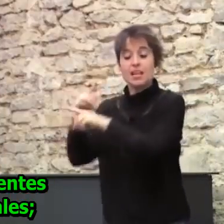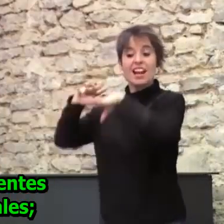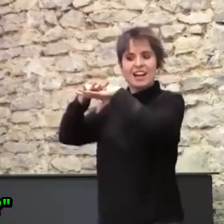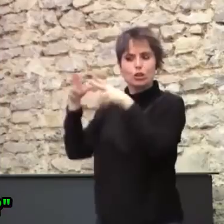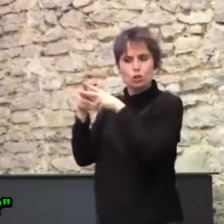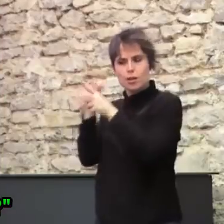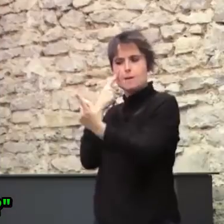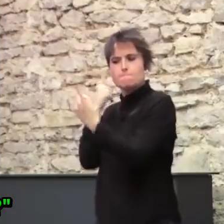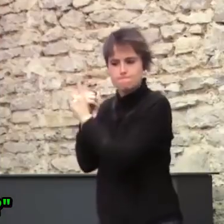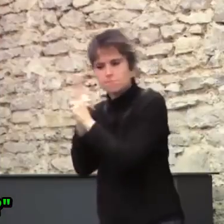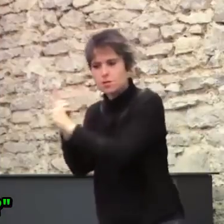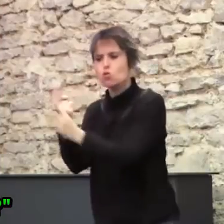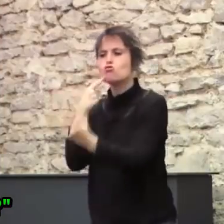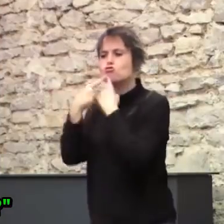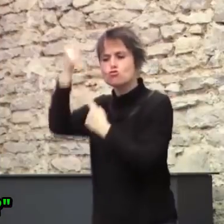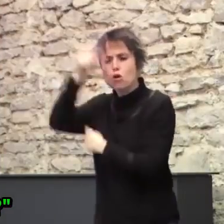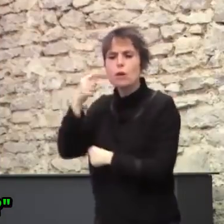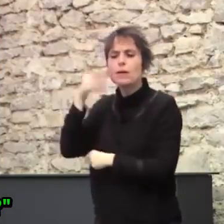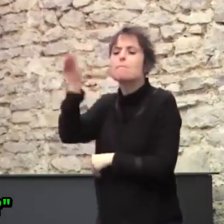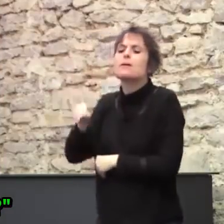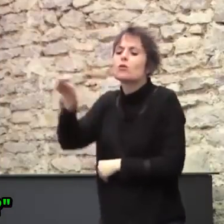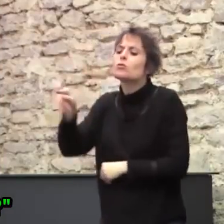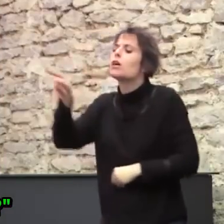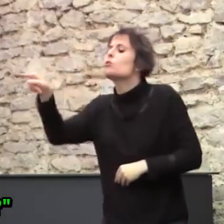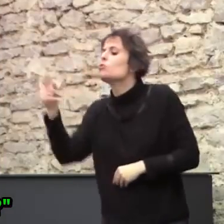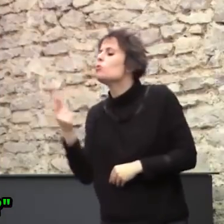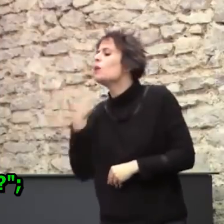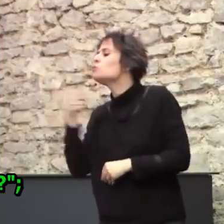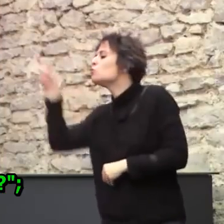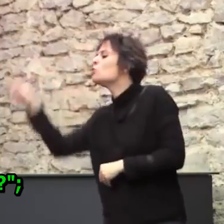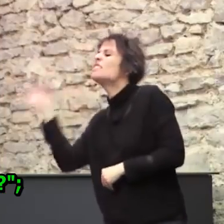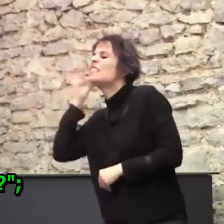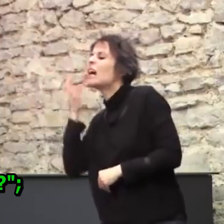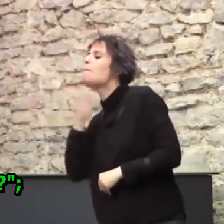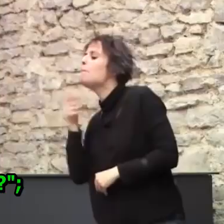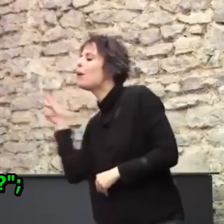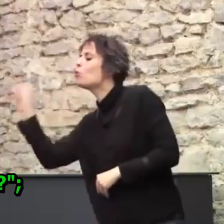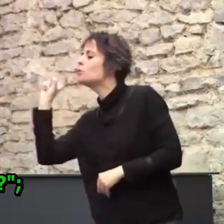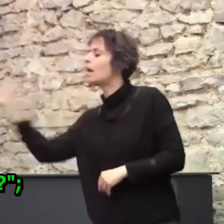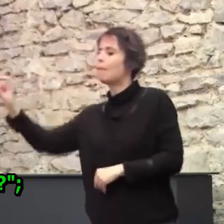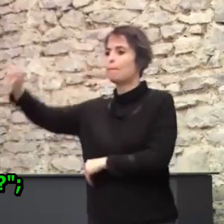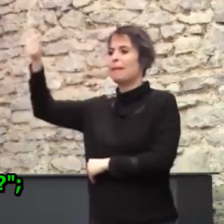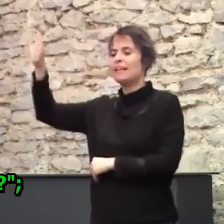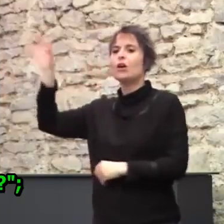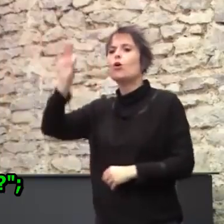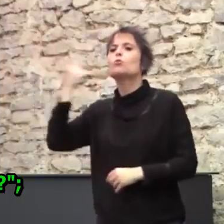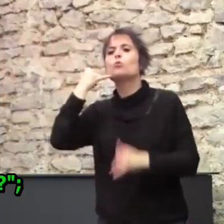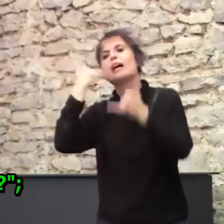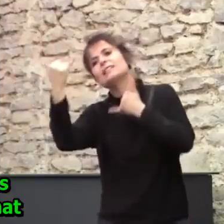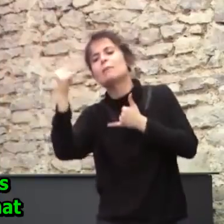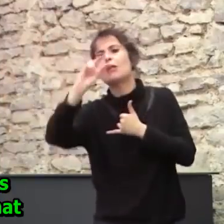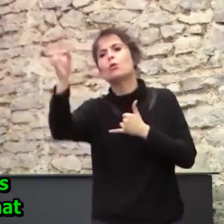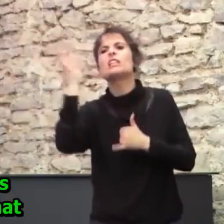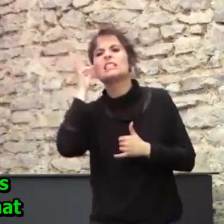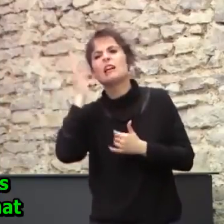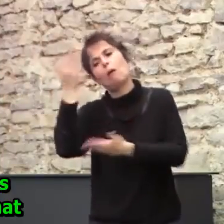redes sociales, ¿no? Las que les preguntan, oye, ¿por qué le has puesto me gusta a esta tía? ¿O por qué has llamado a la otra? Y al revés también.